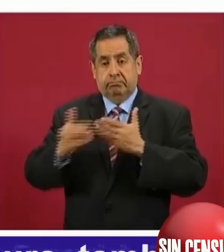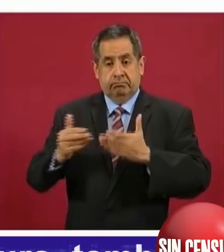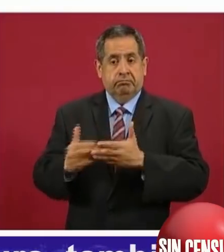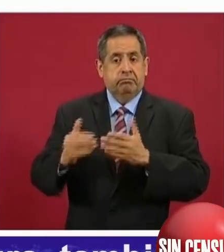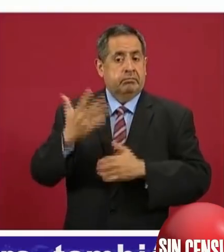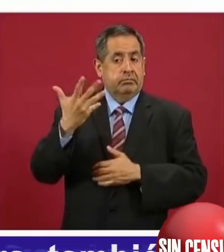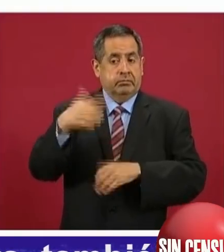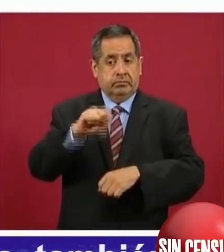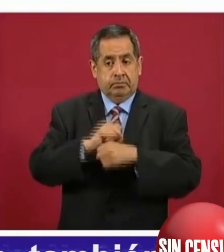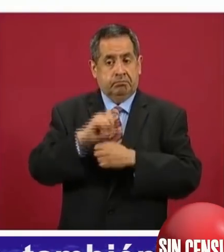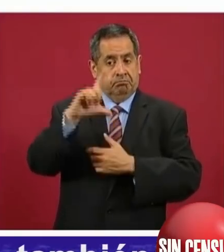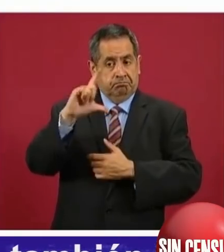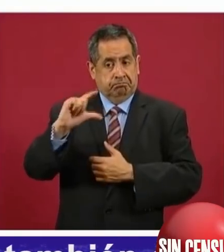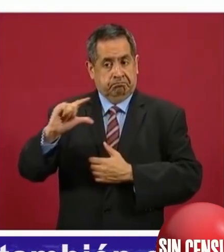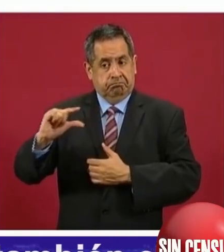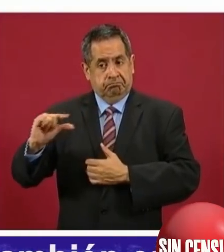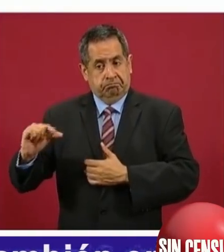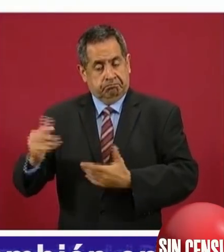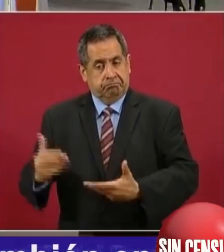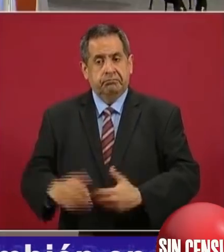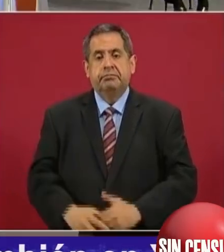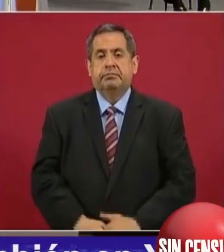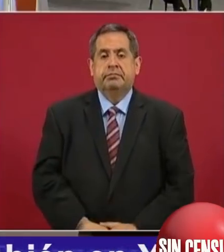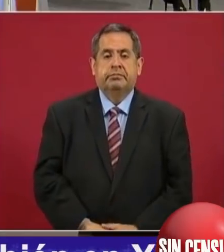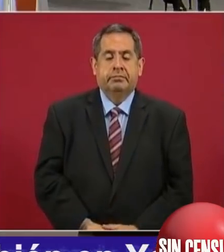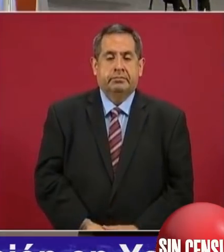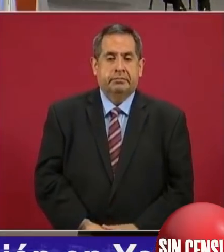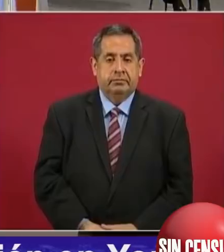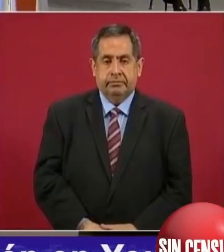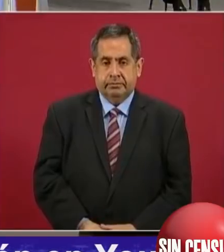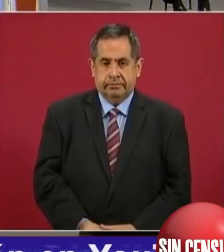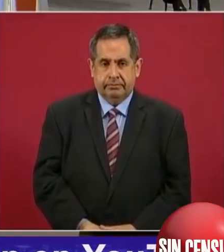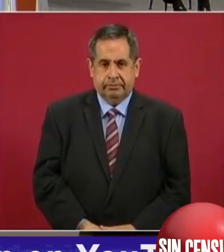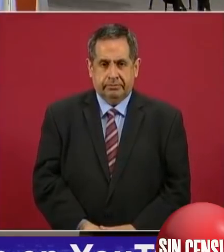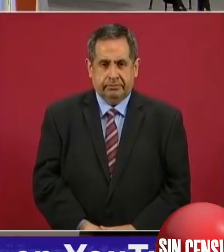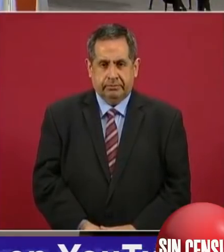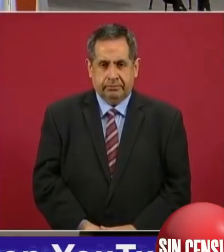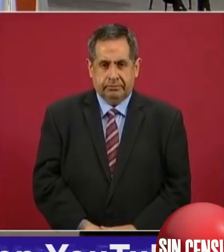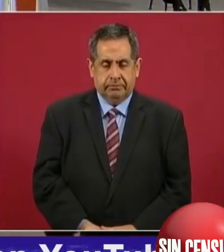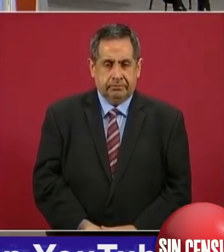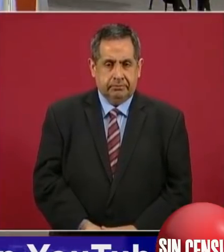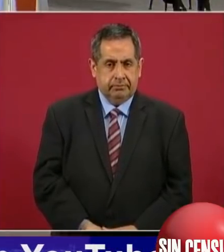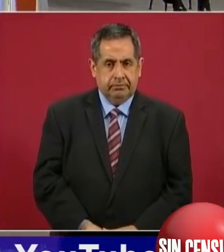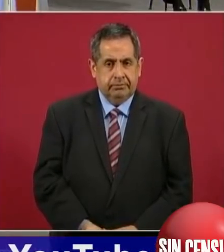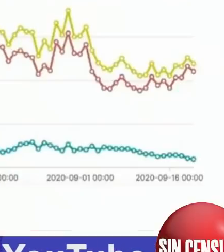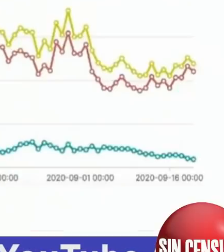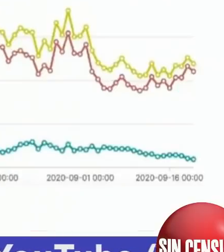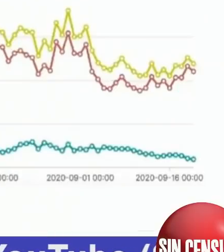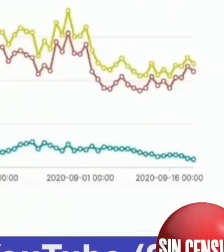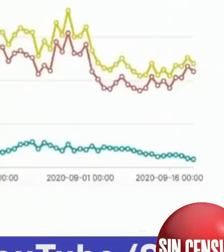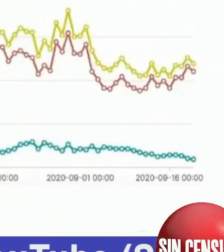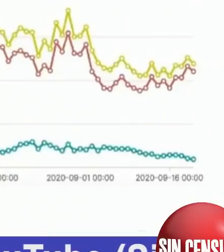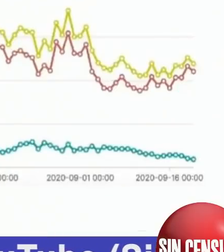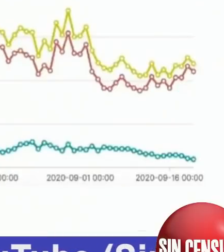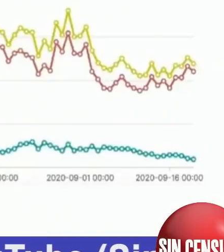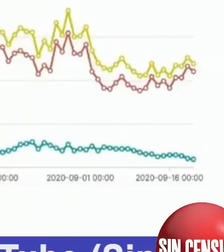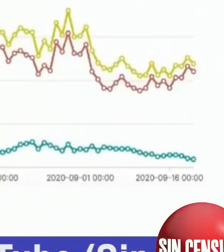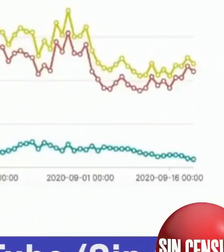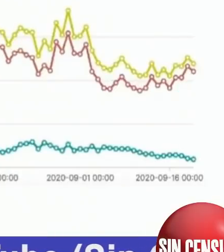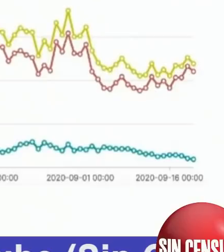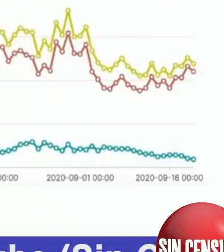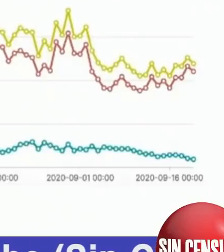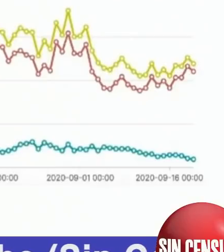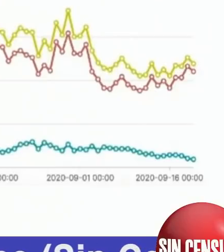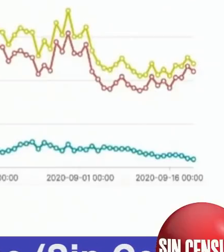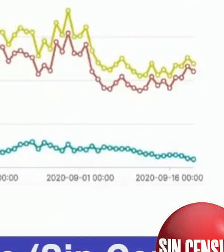semanas sostenidas de reducción. La siguiente, la ocupación hospitalaria también con importantes fluctuaciones, pero ya se encuentra desde